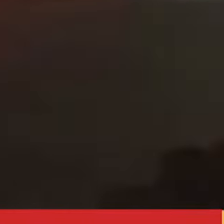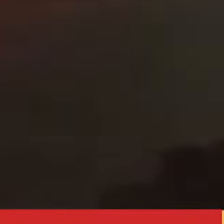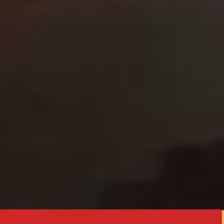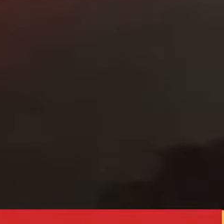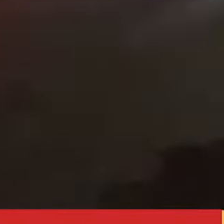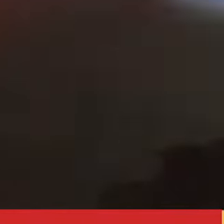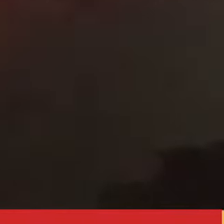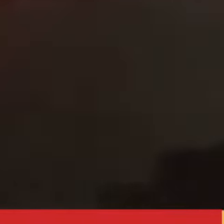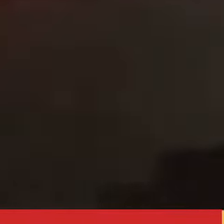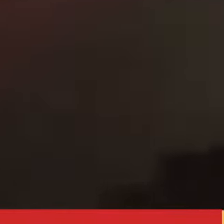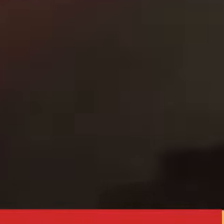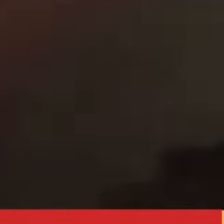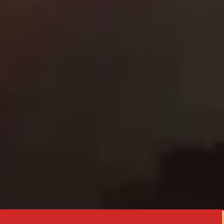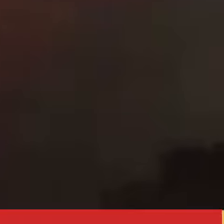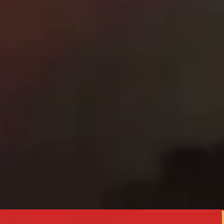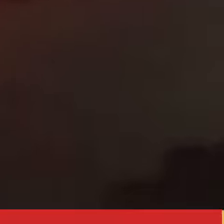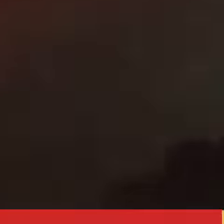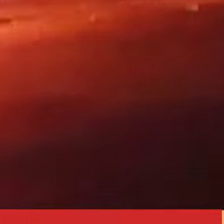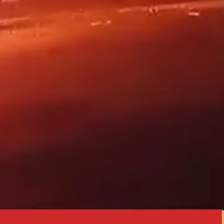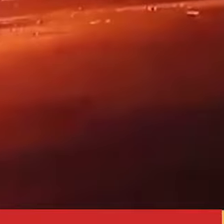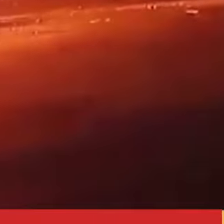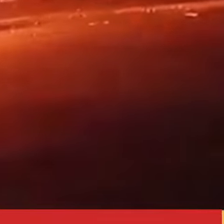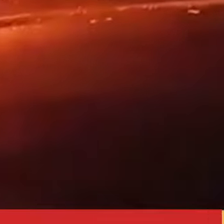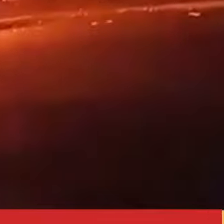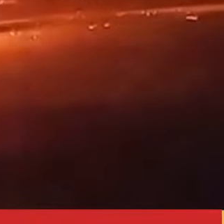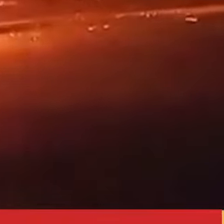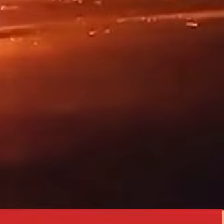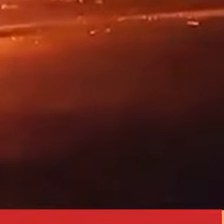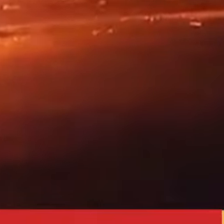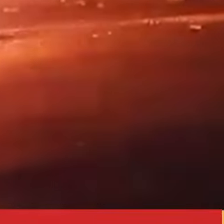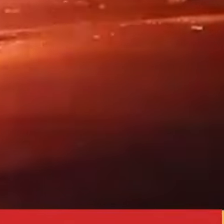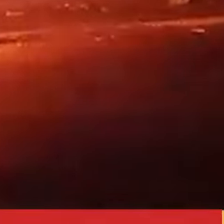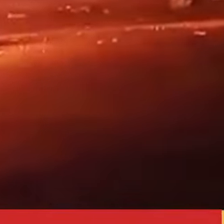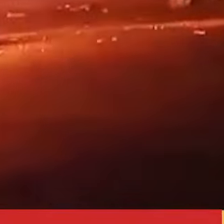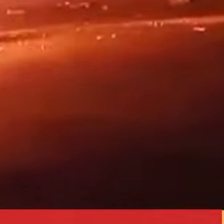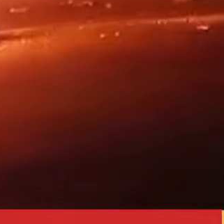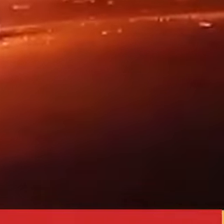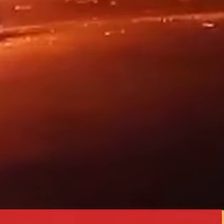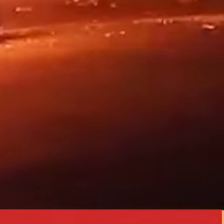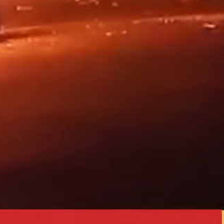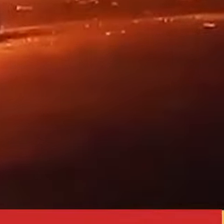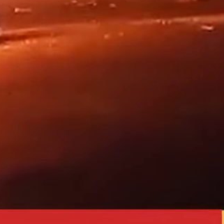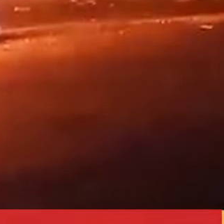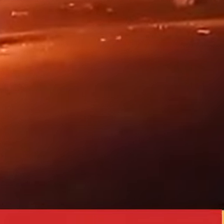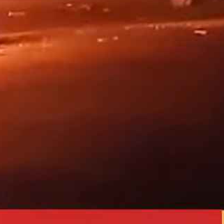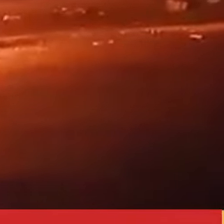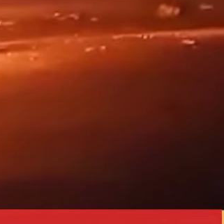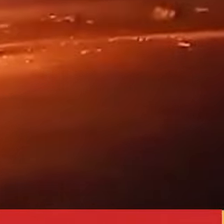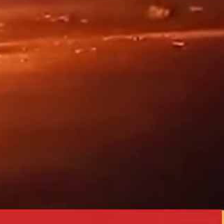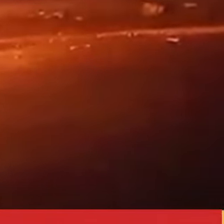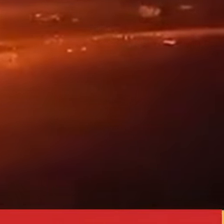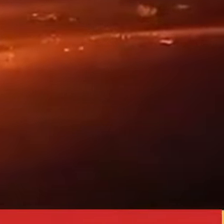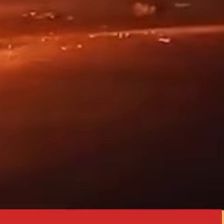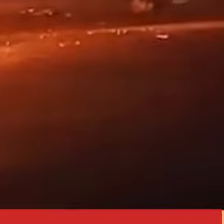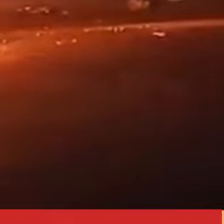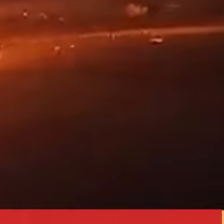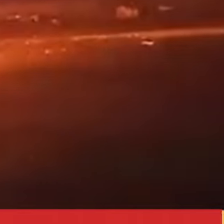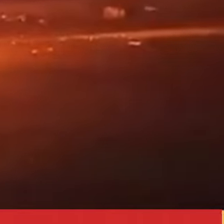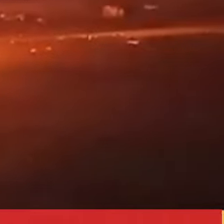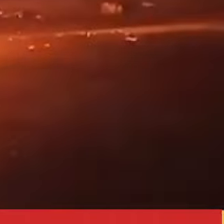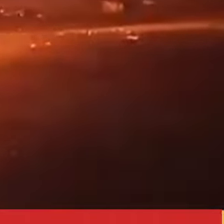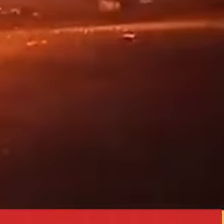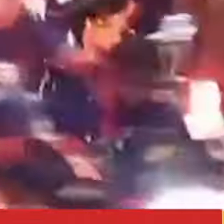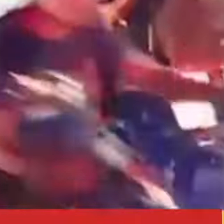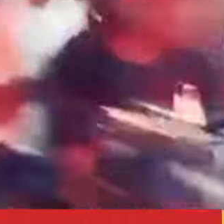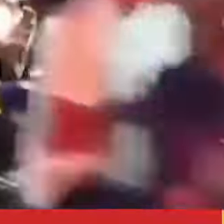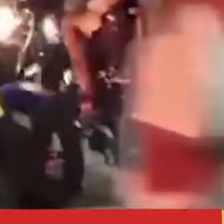posición es las manifestaciones que se están desarrollando intensamente. No, cuando hay un triunfo electoral no se dan estas manifestaciones, sobre todo